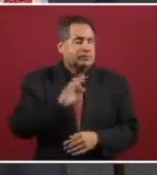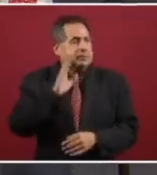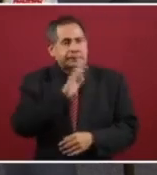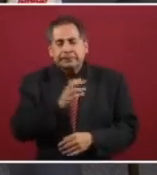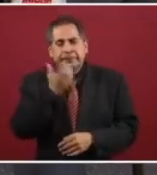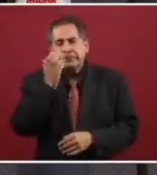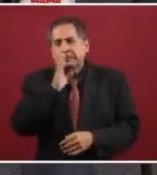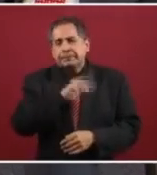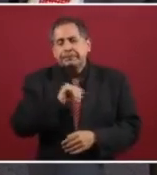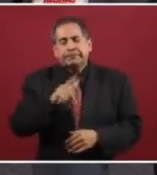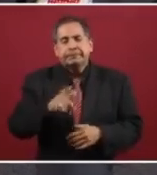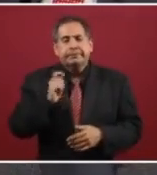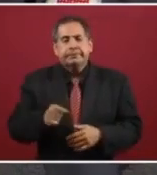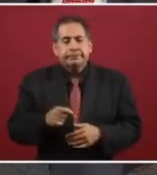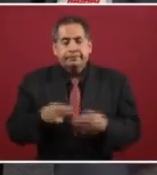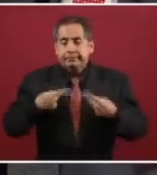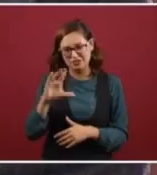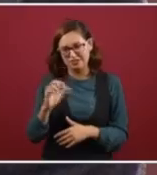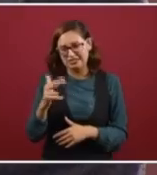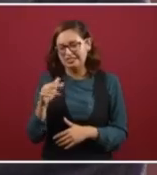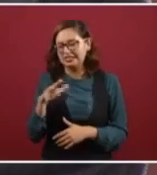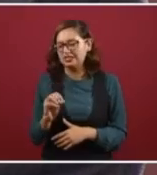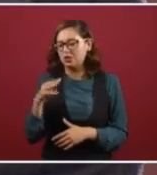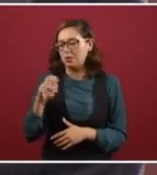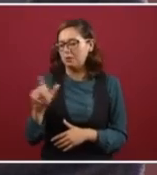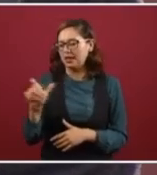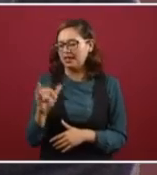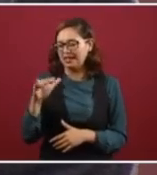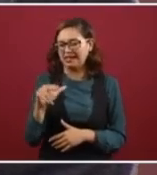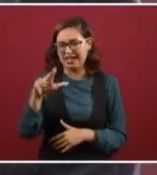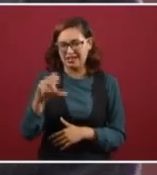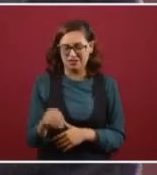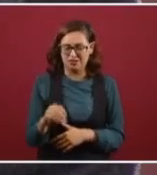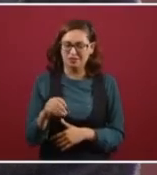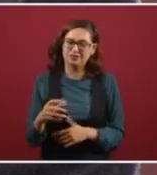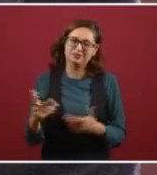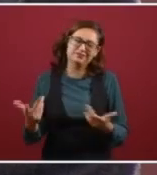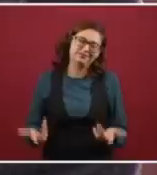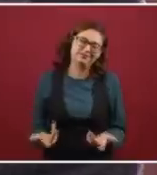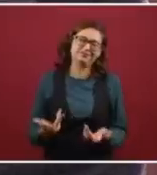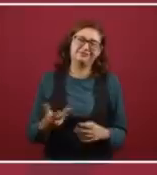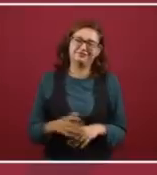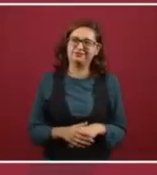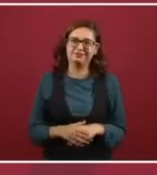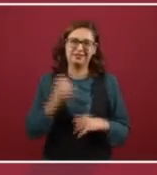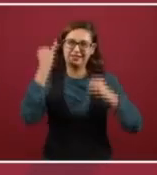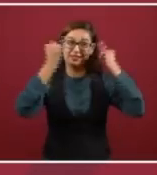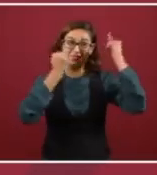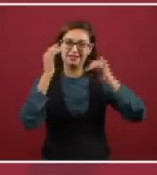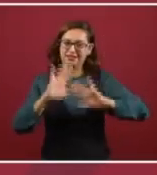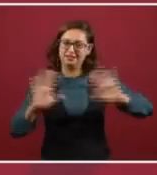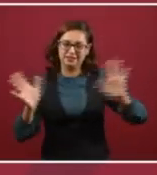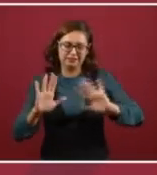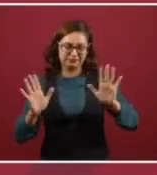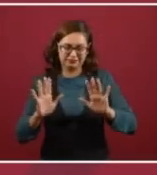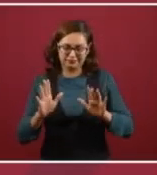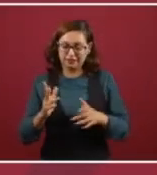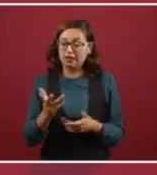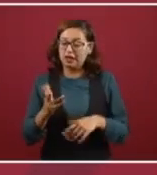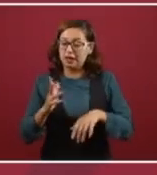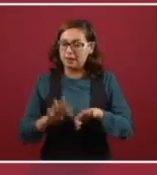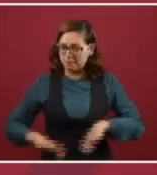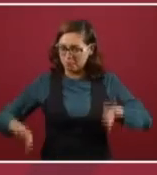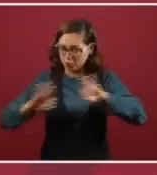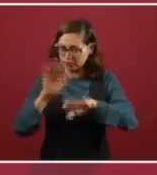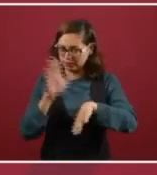entregará $40,000, a los que obtuvieron plata $35,000 y bronce $25,000 mensuales. Asimismo,